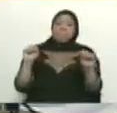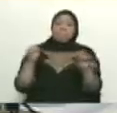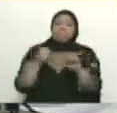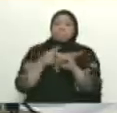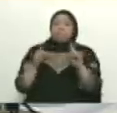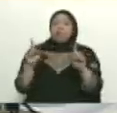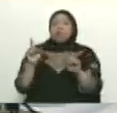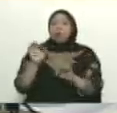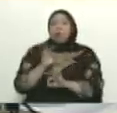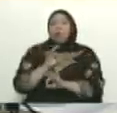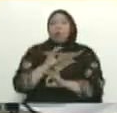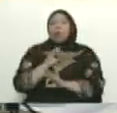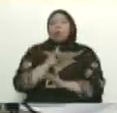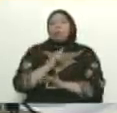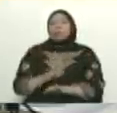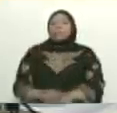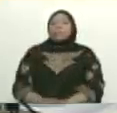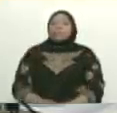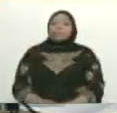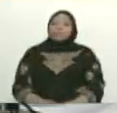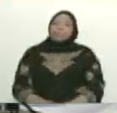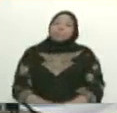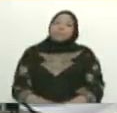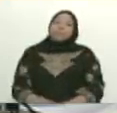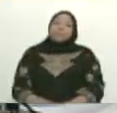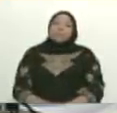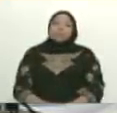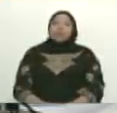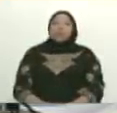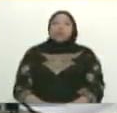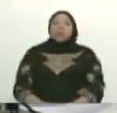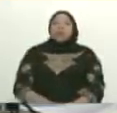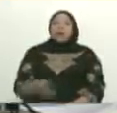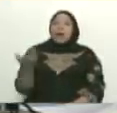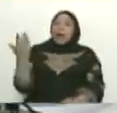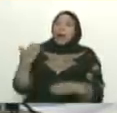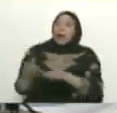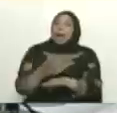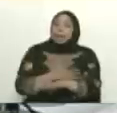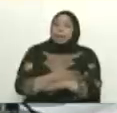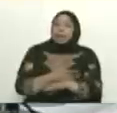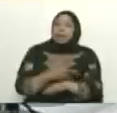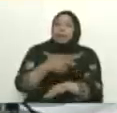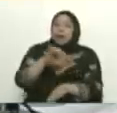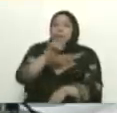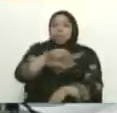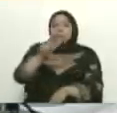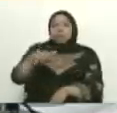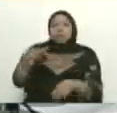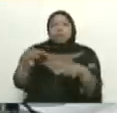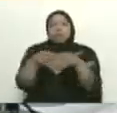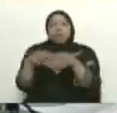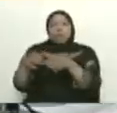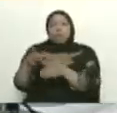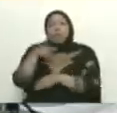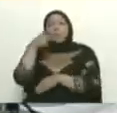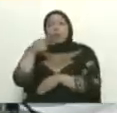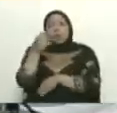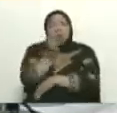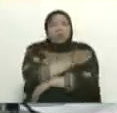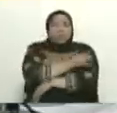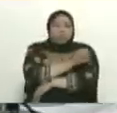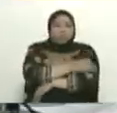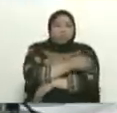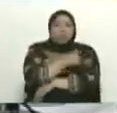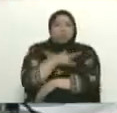no solamente que no siempre fue así, sino que todavía existen sectores en la política venezolana